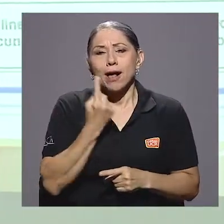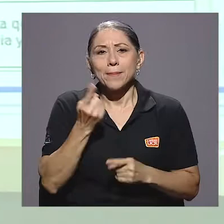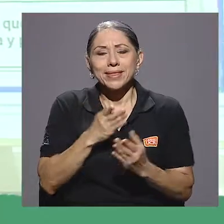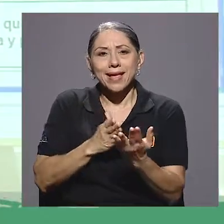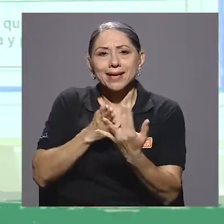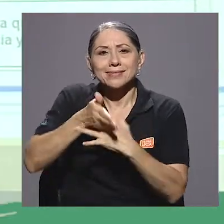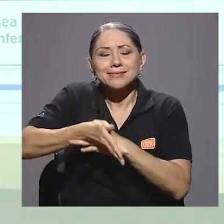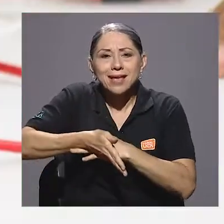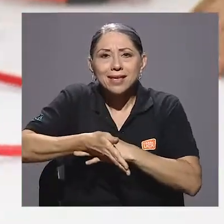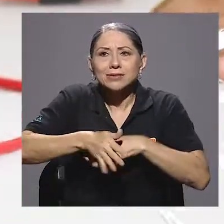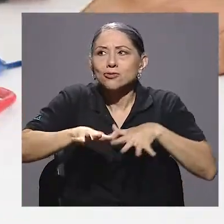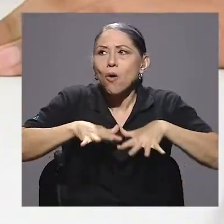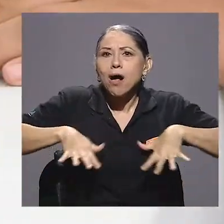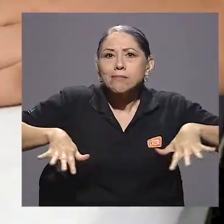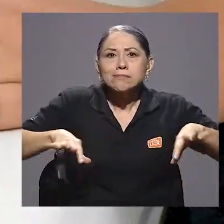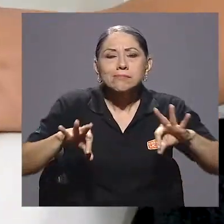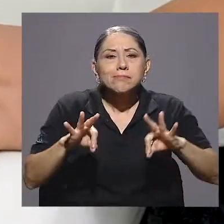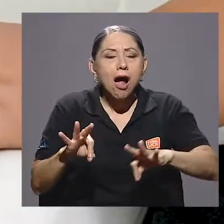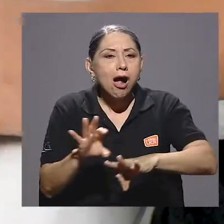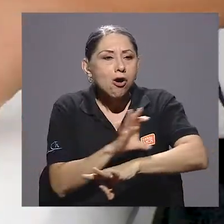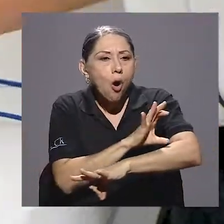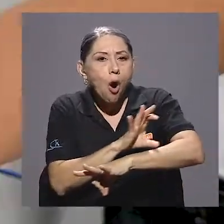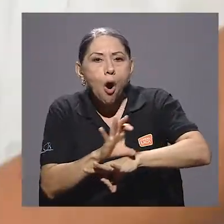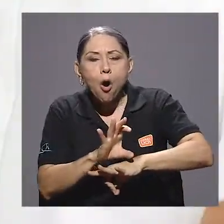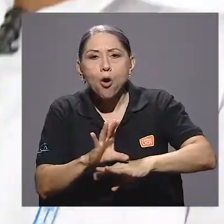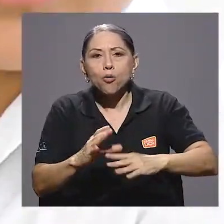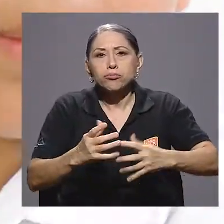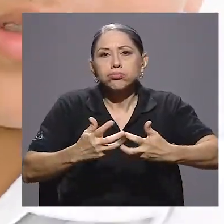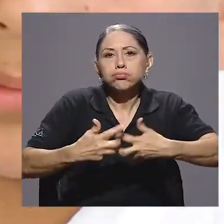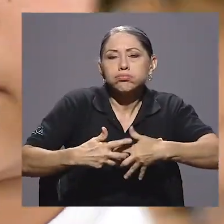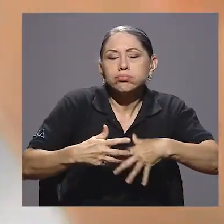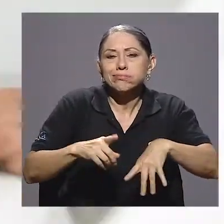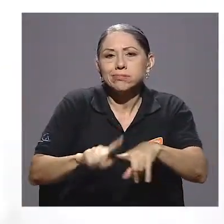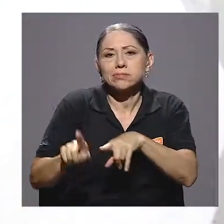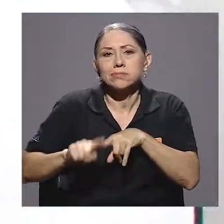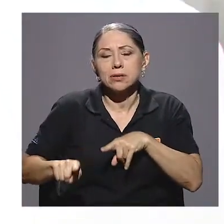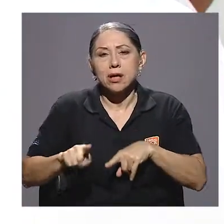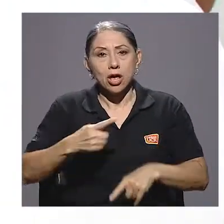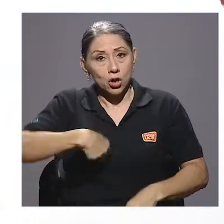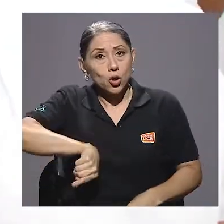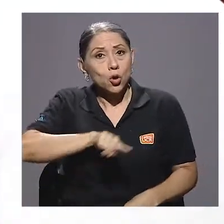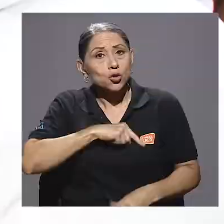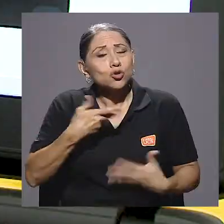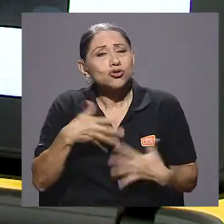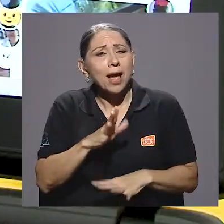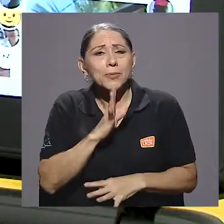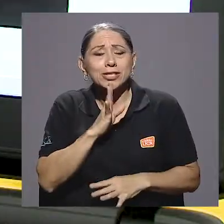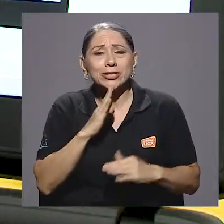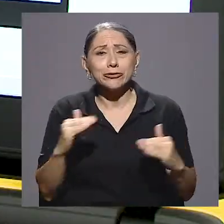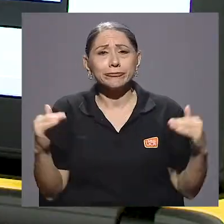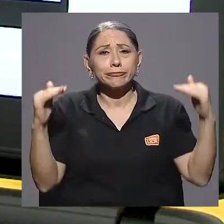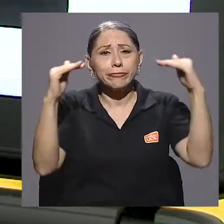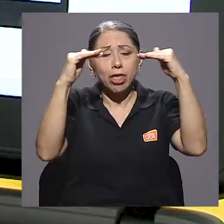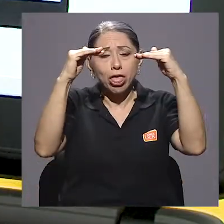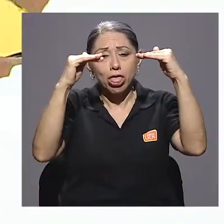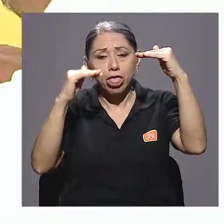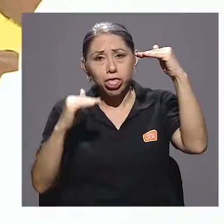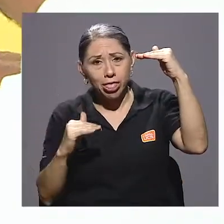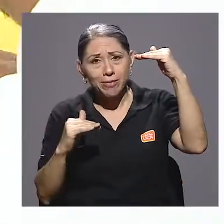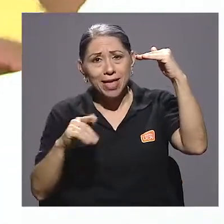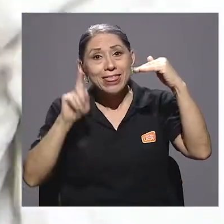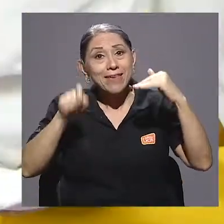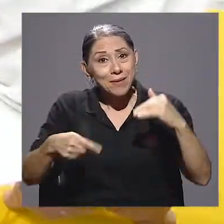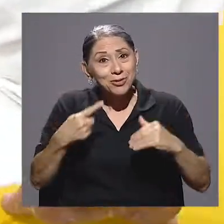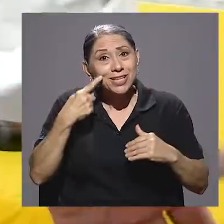en el acceso a la infraestructura, a una mejor infraestructura. Por eso es que también nosotros hemos hablado que hay brechas que tenemos que verlas